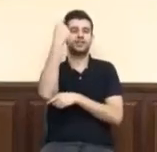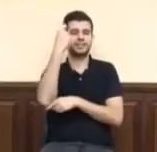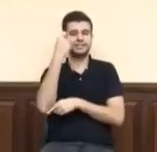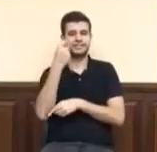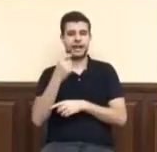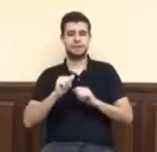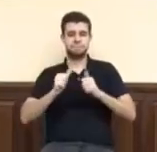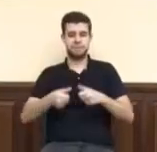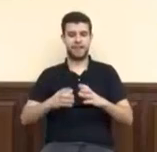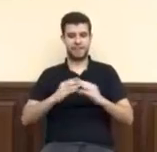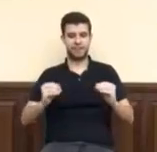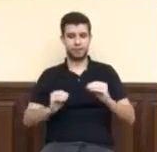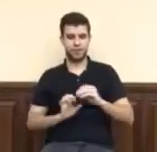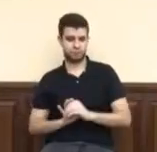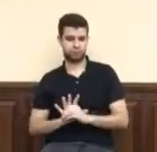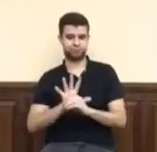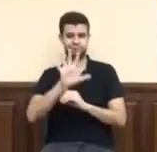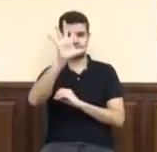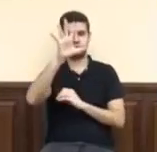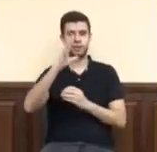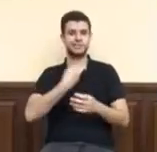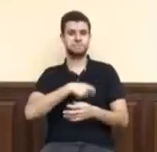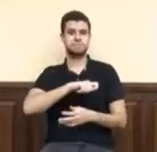al resto de España.